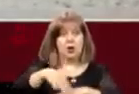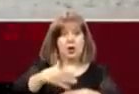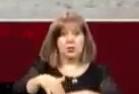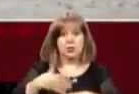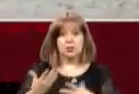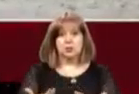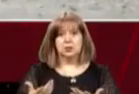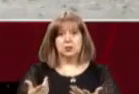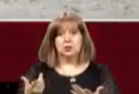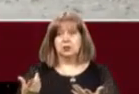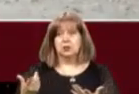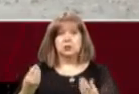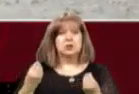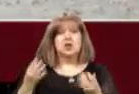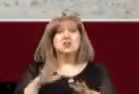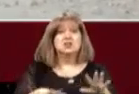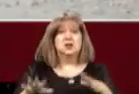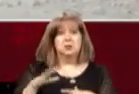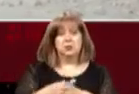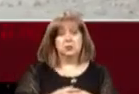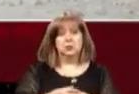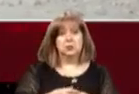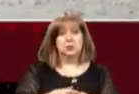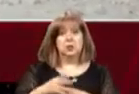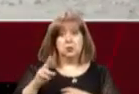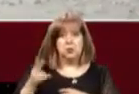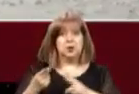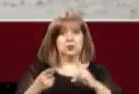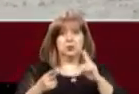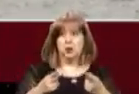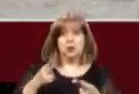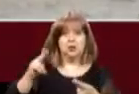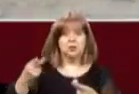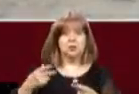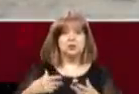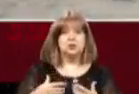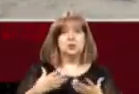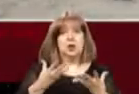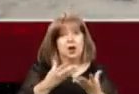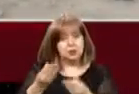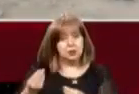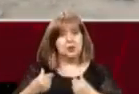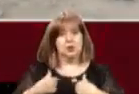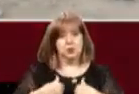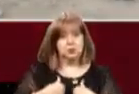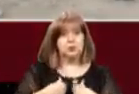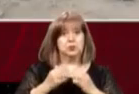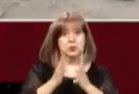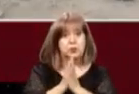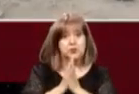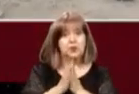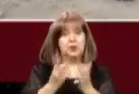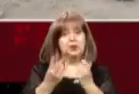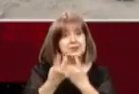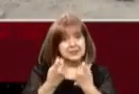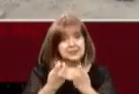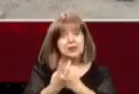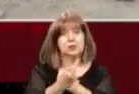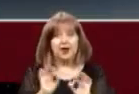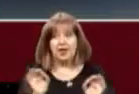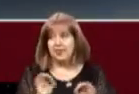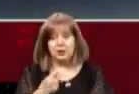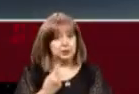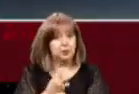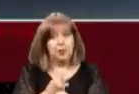de manos y ya no sabemos qué hacer y siguen matando chicos. Entonces que los ayuden a ellos y nos ayuden a nosotros. Seguridad nada